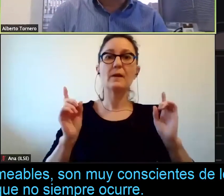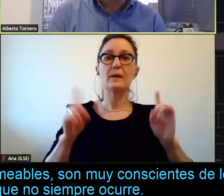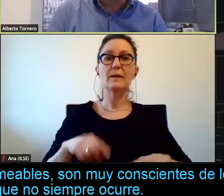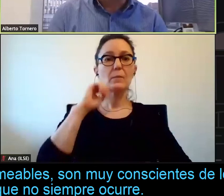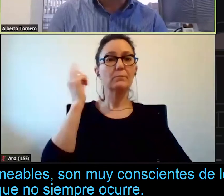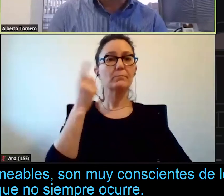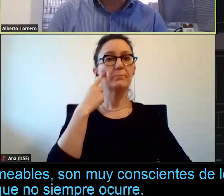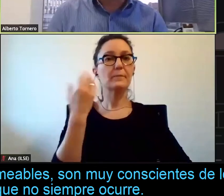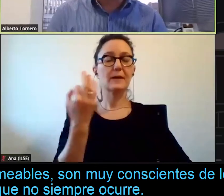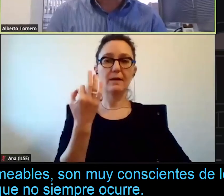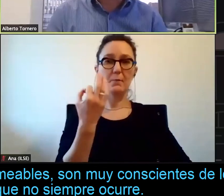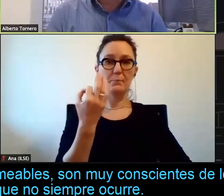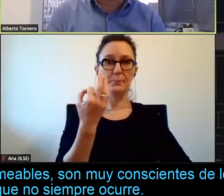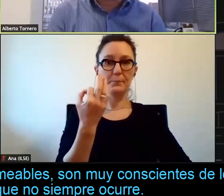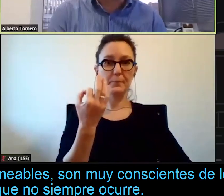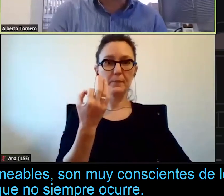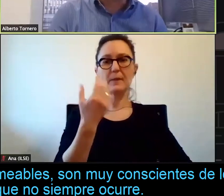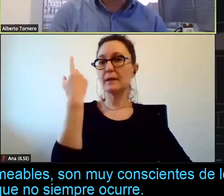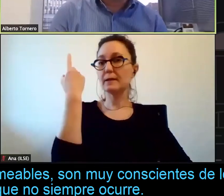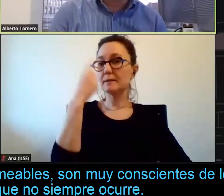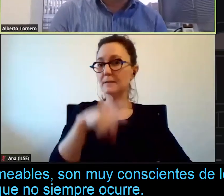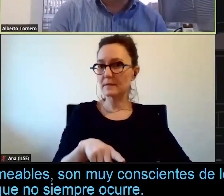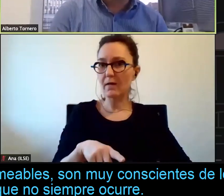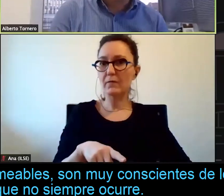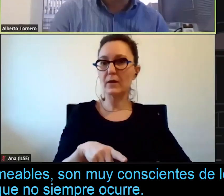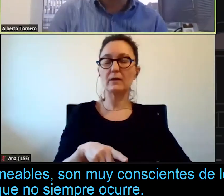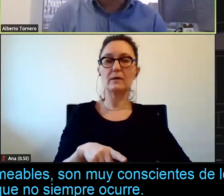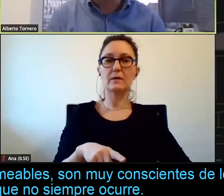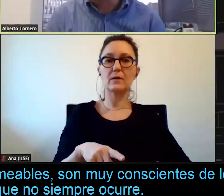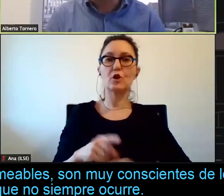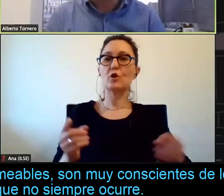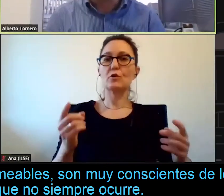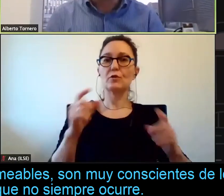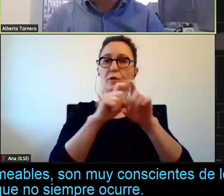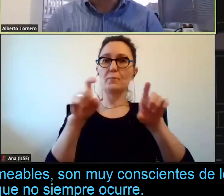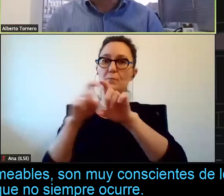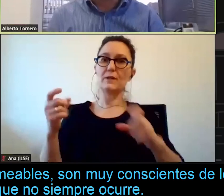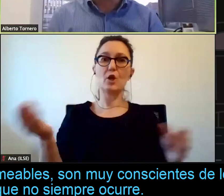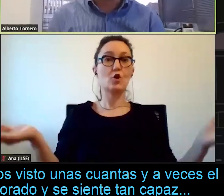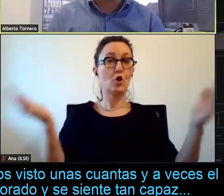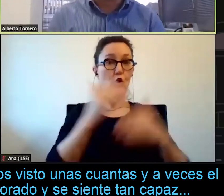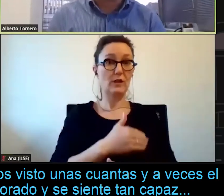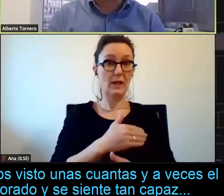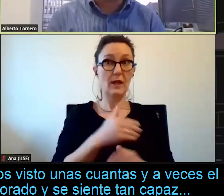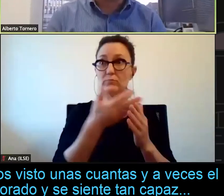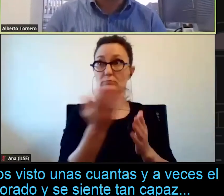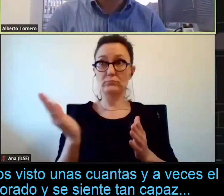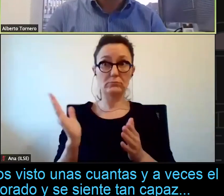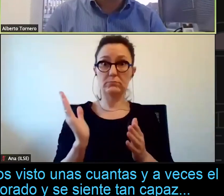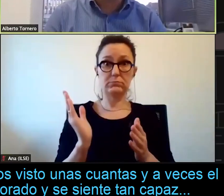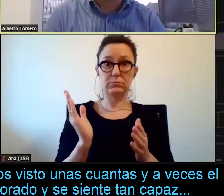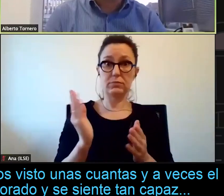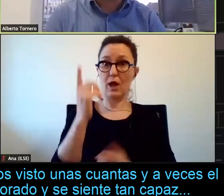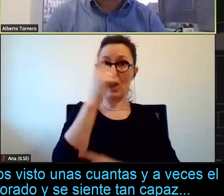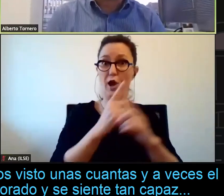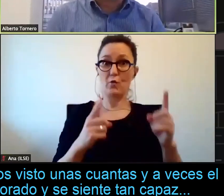muy permeables, o sea, que son muy conscientes de lo que no tienen, cosa que no siempre ocurre. Y os lo digo porque nosotros hemos visto unas cuantas y a